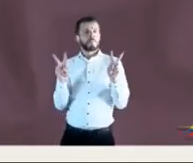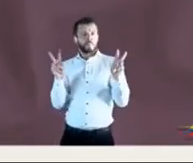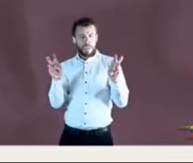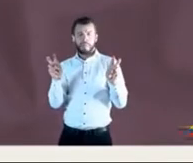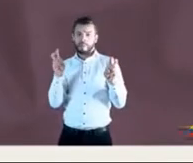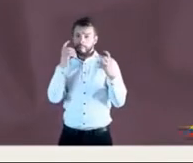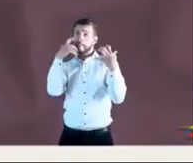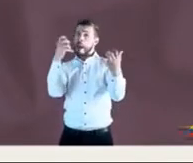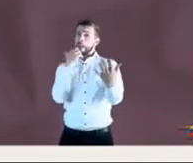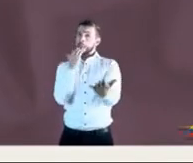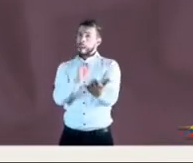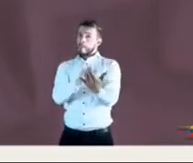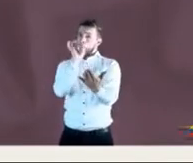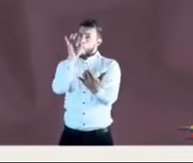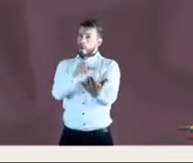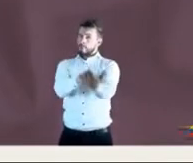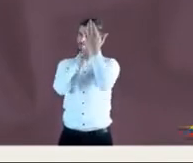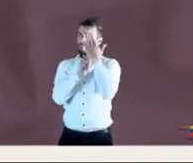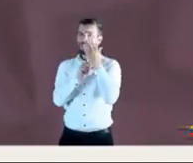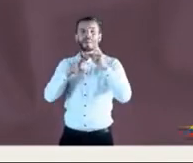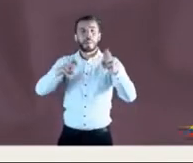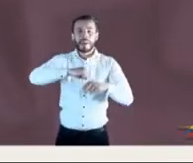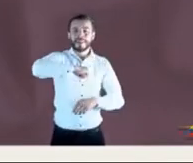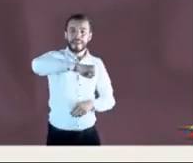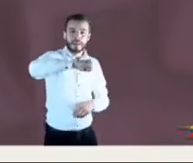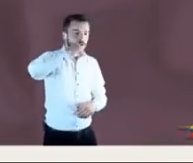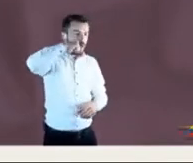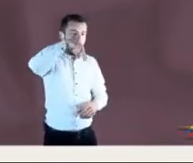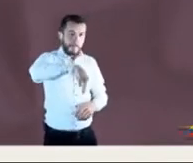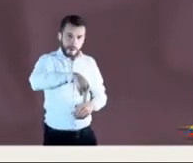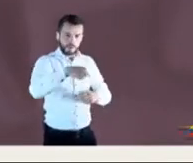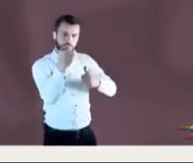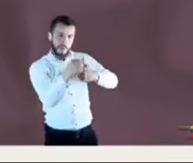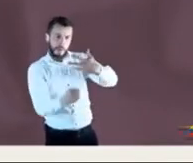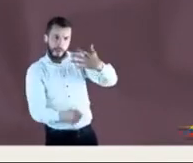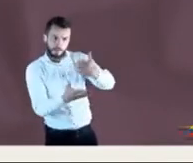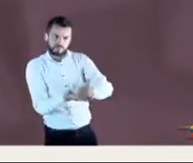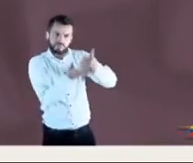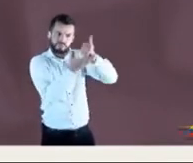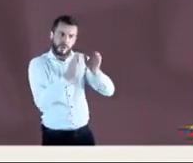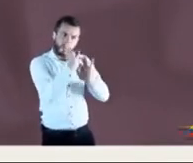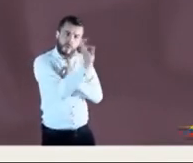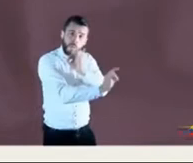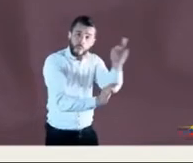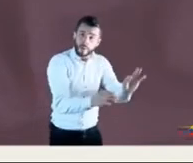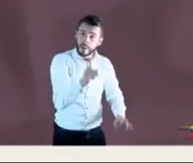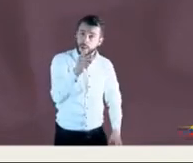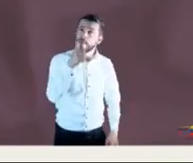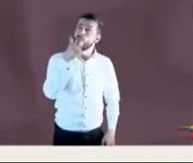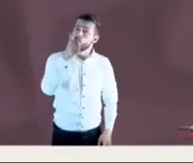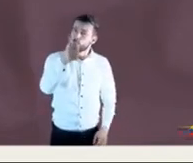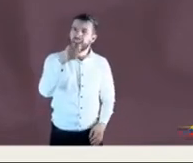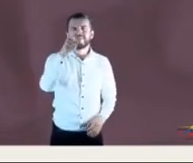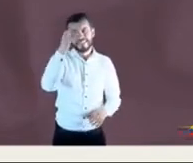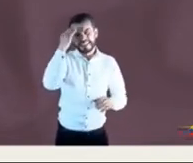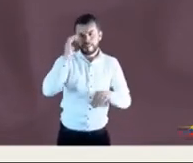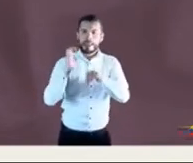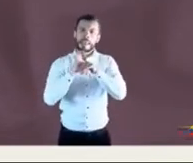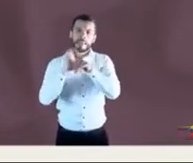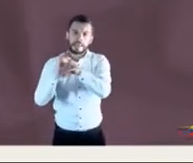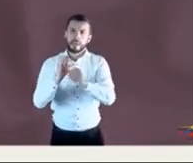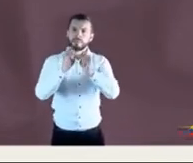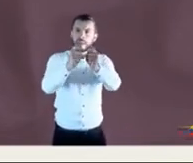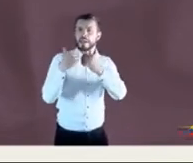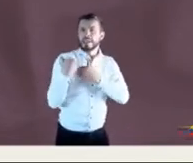protección de defensores de derechos humanos, con mecanismos de protección, de diálogo, de acción, que son un ejemplo para el mundo y